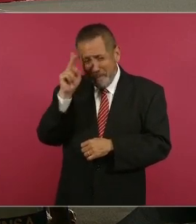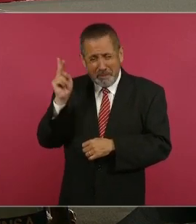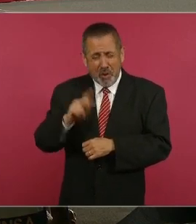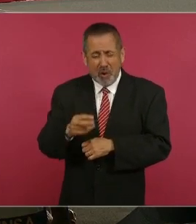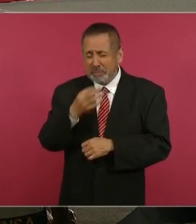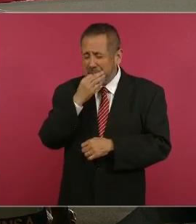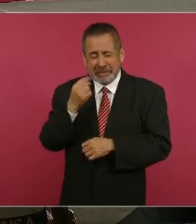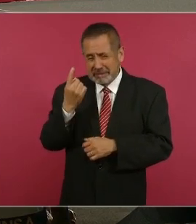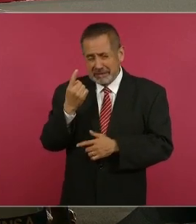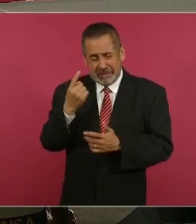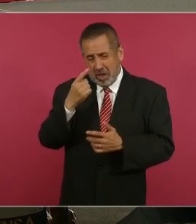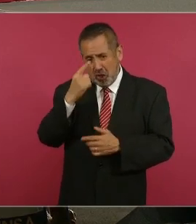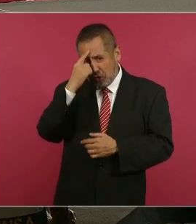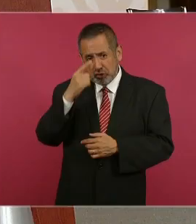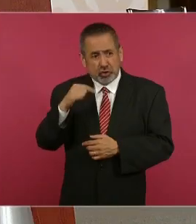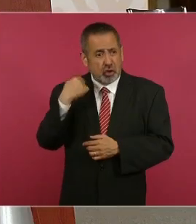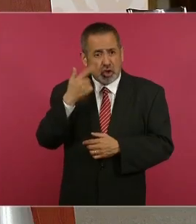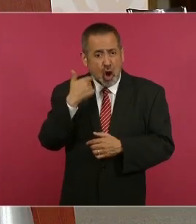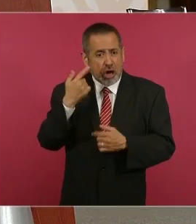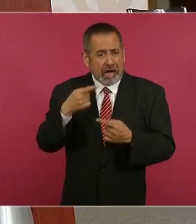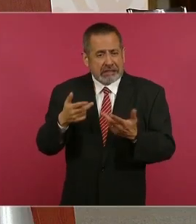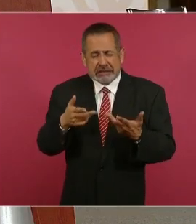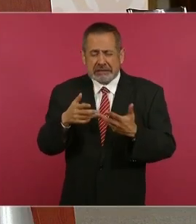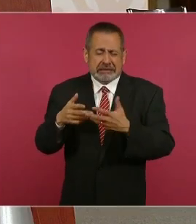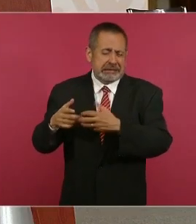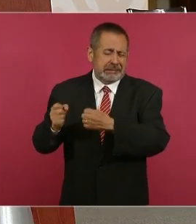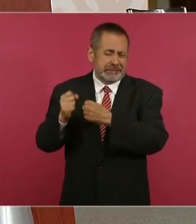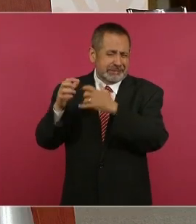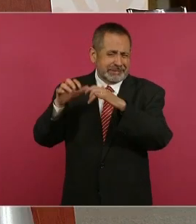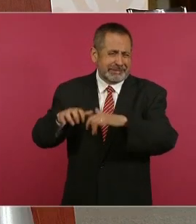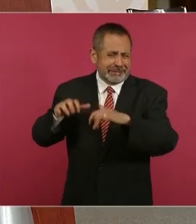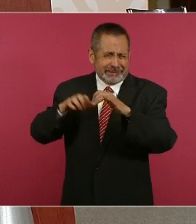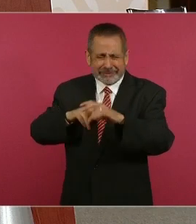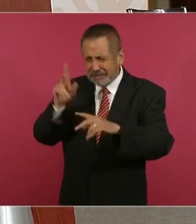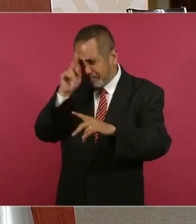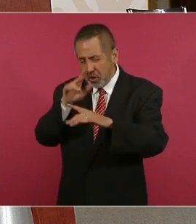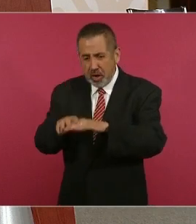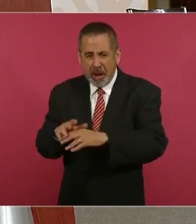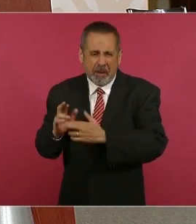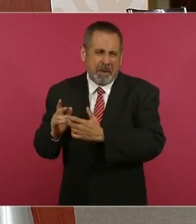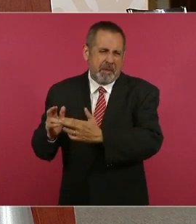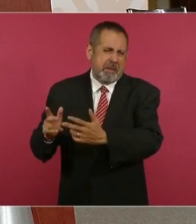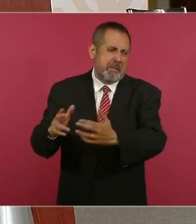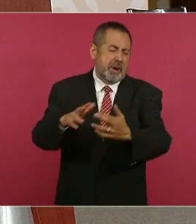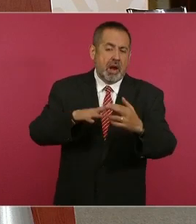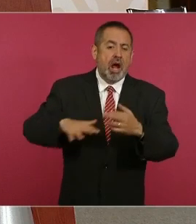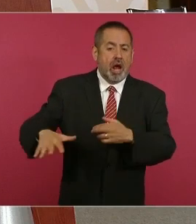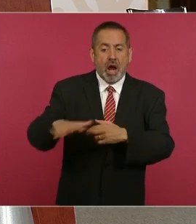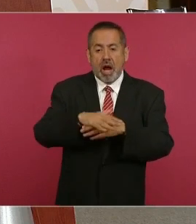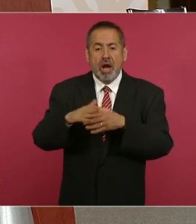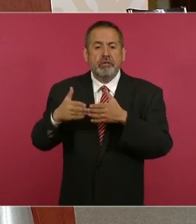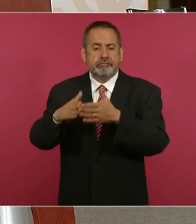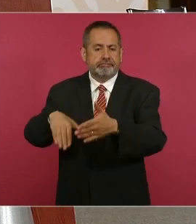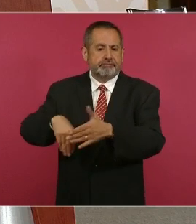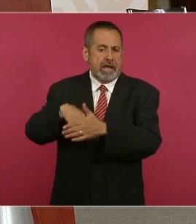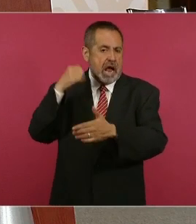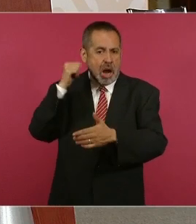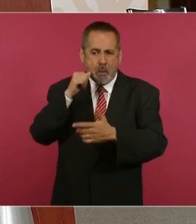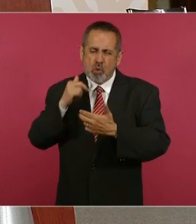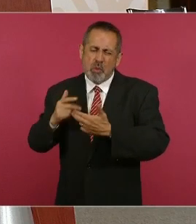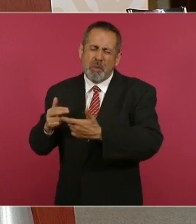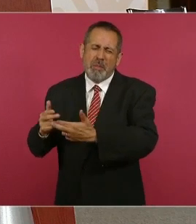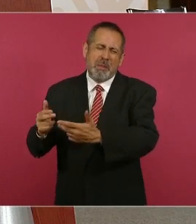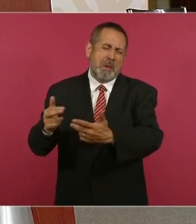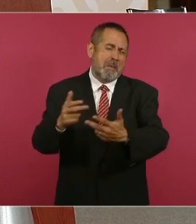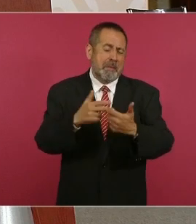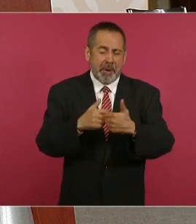lluvias intensas y que bueno, pues ha sido totalmente pues devastador para nuestro puerto, pero pues que ya